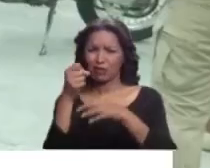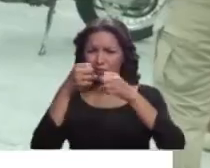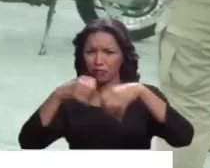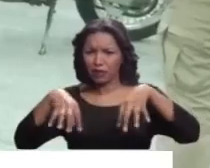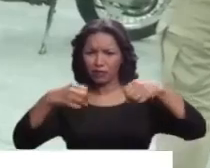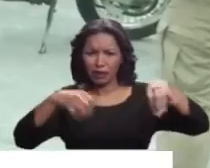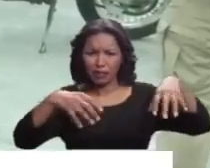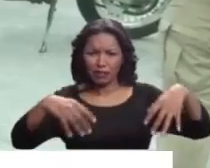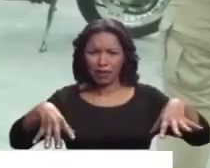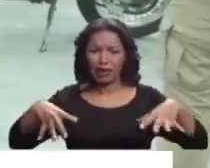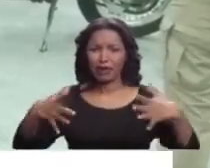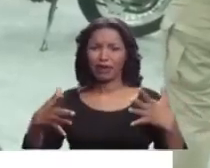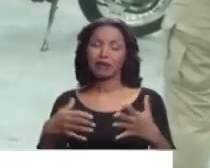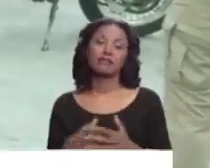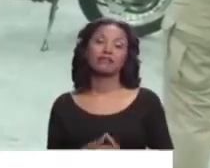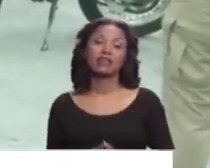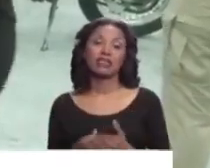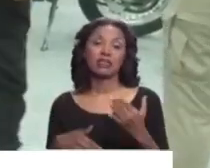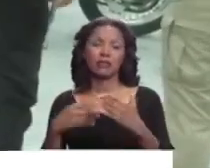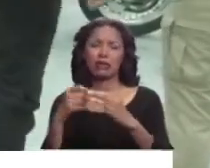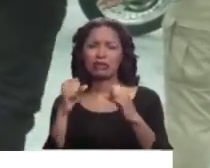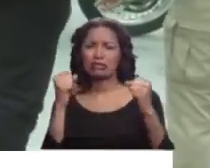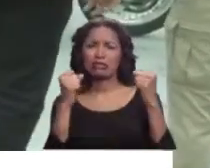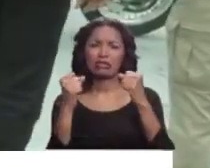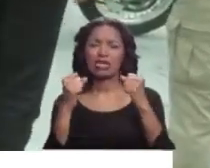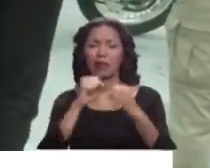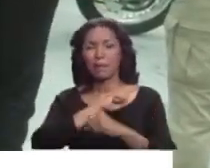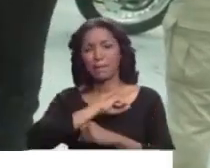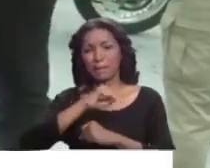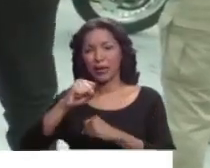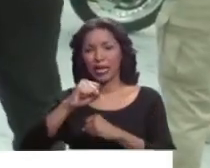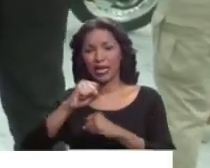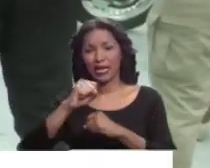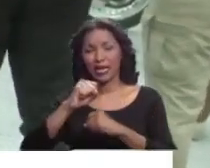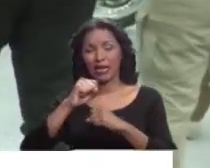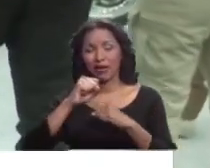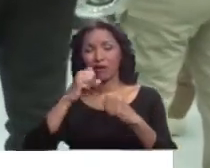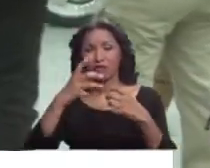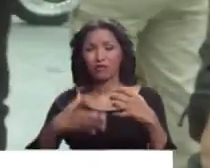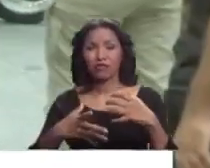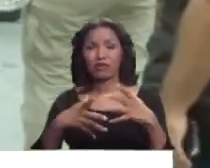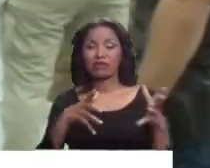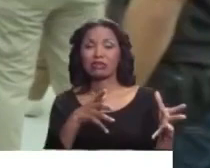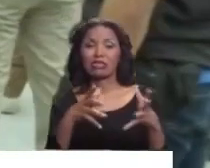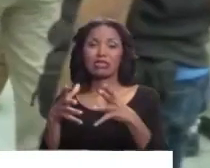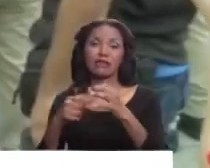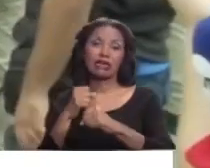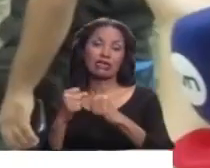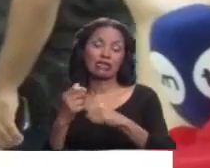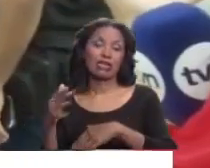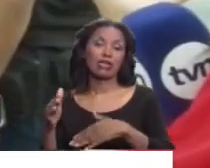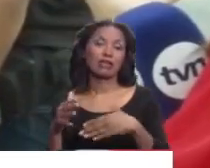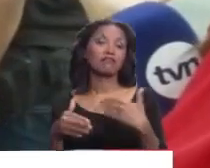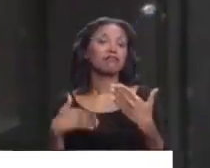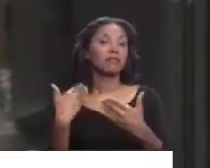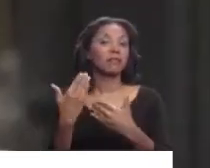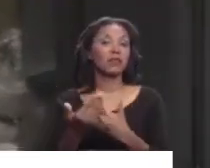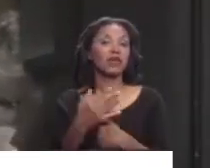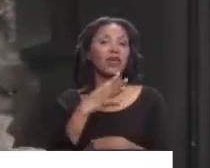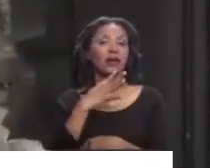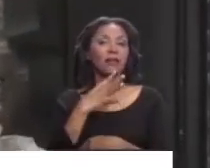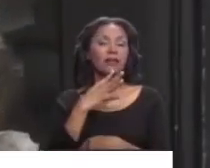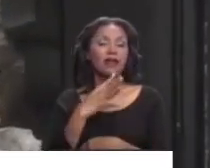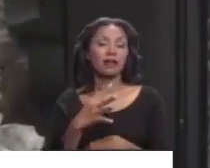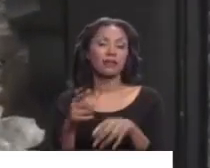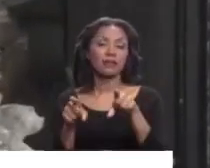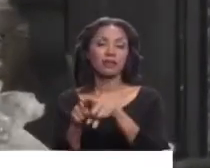que fue prácticamente reventada cuando ellos intentaban salir del lugar con las cajas en la mano. Nosotros conversamos hace algunos